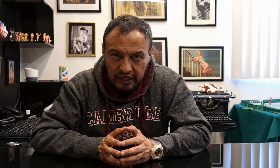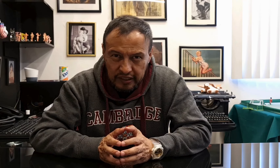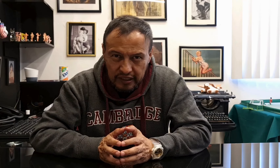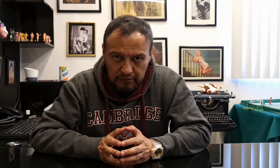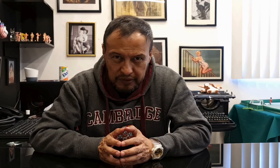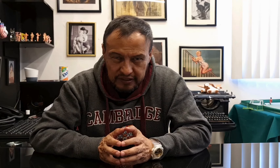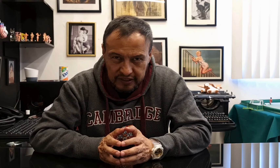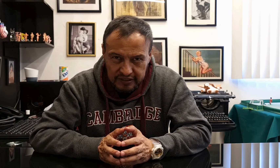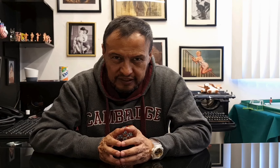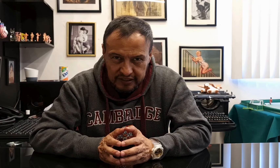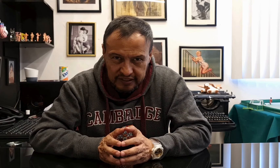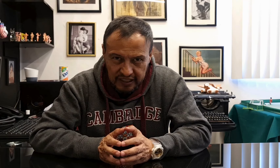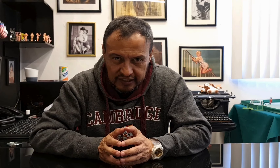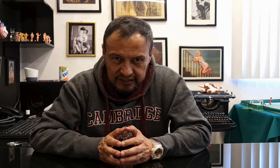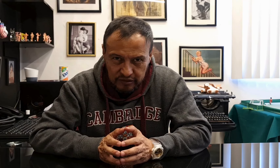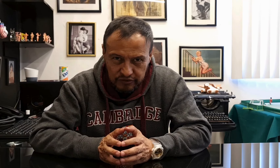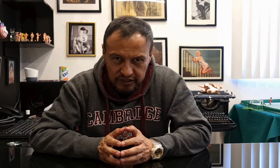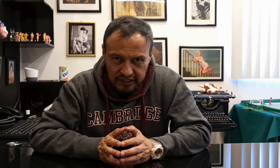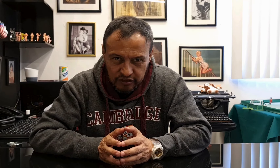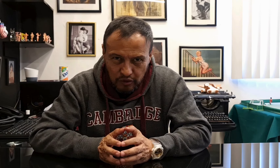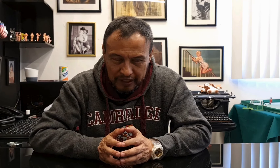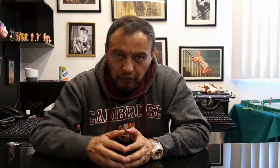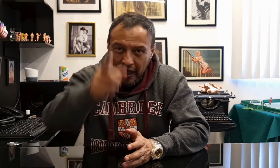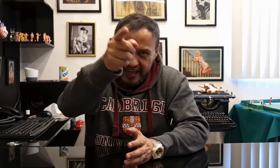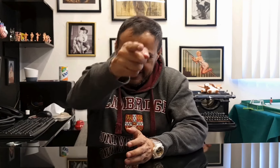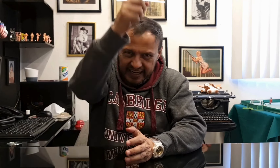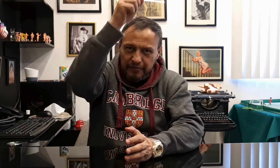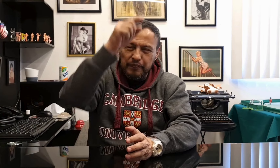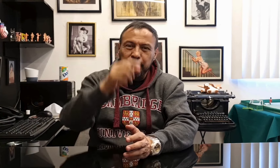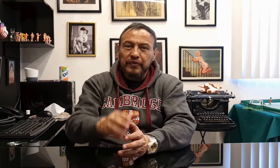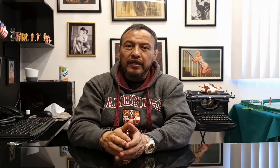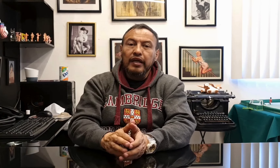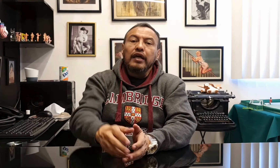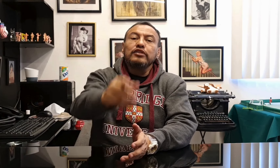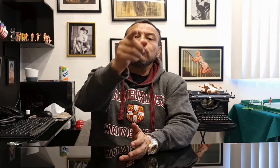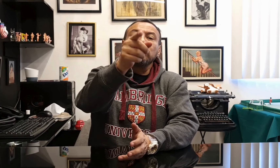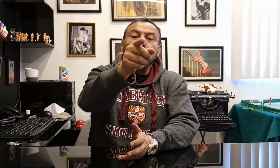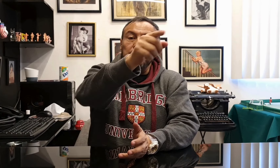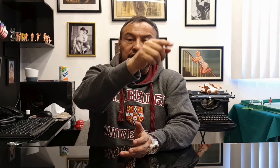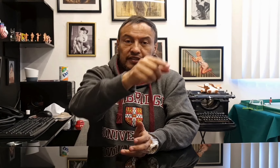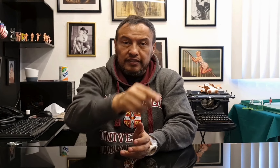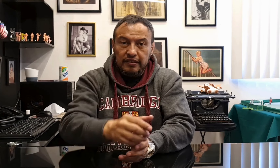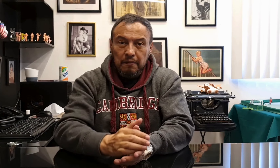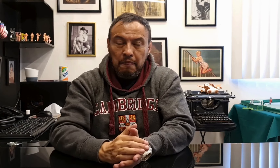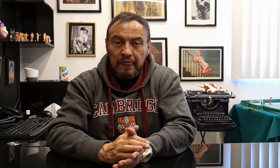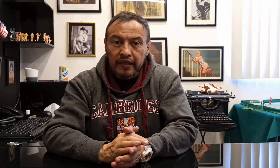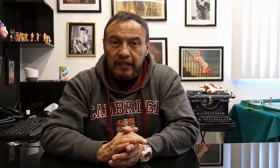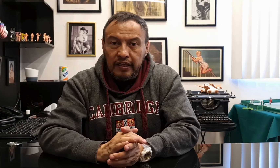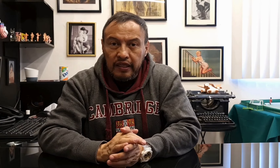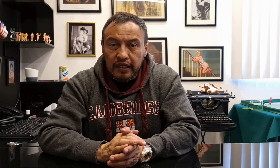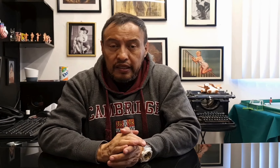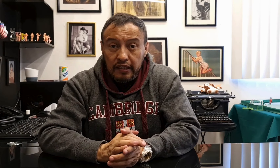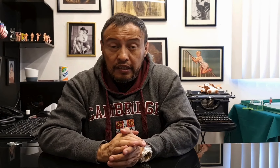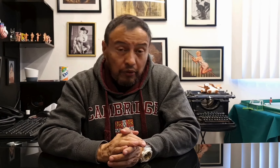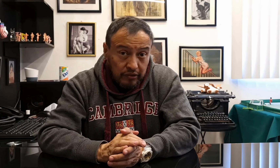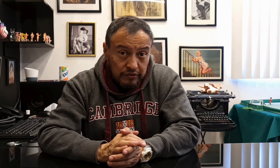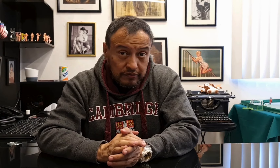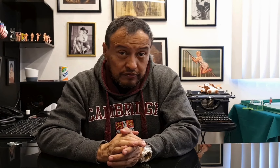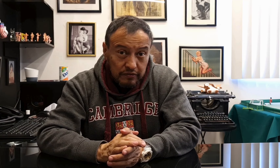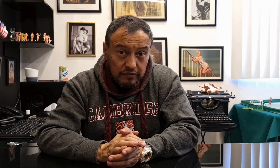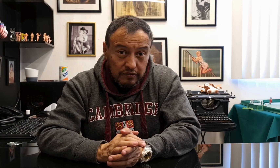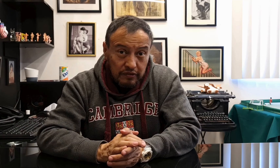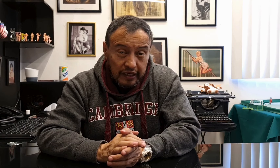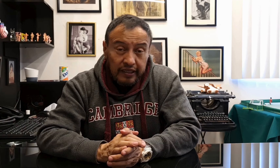rosa ahí al presidente, que si alguien se considera hecho a mano, es él, es usted, presidente. Y